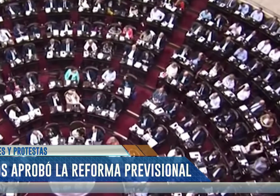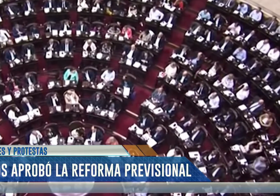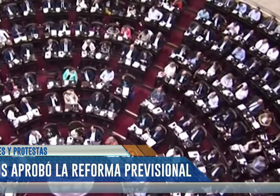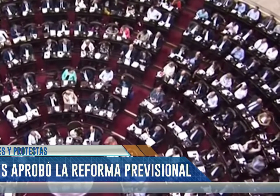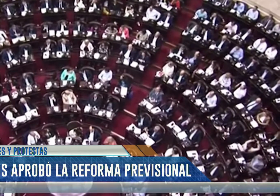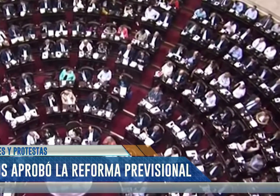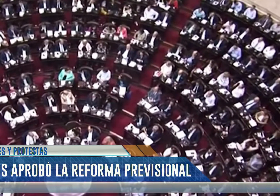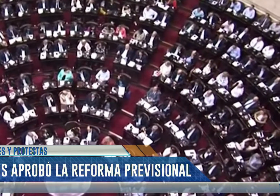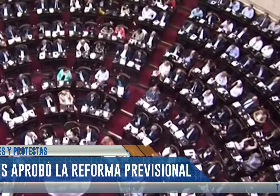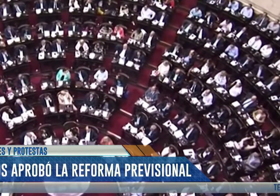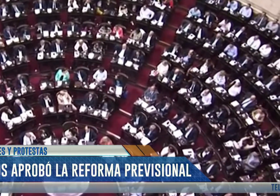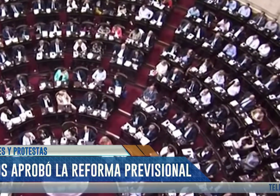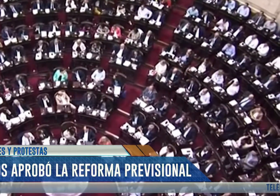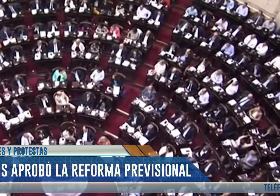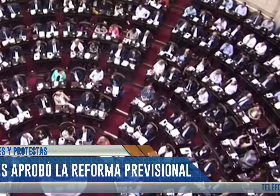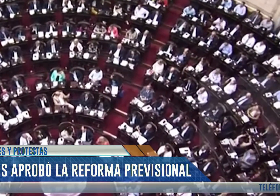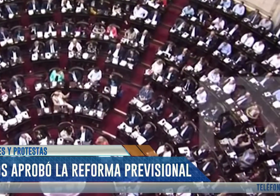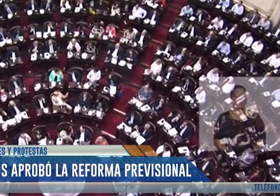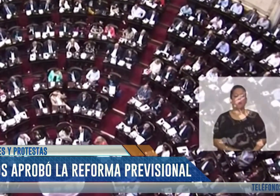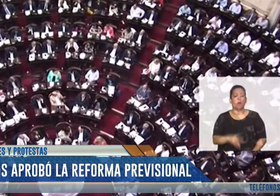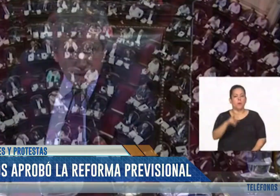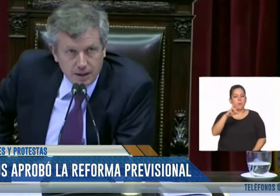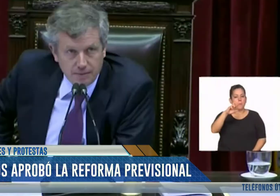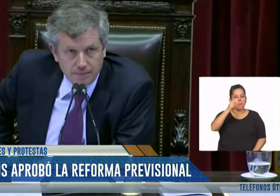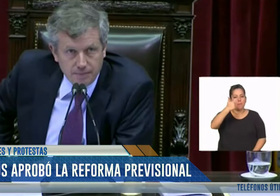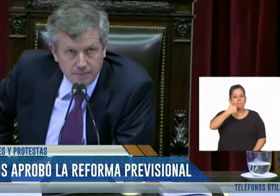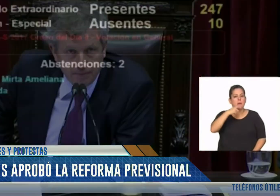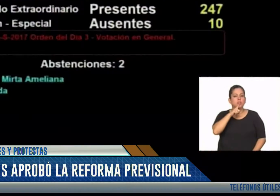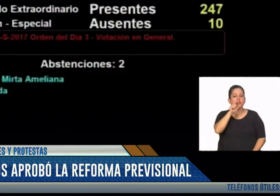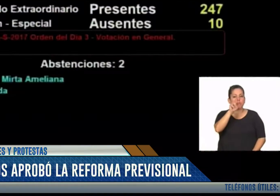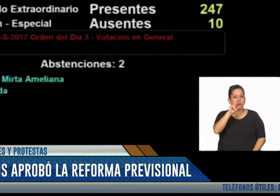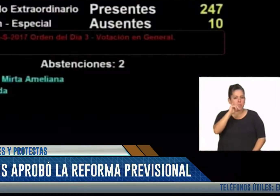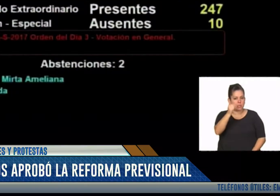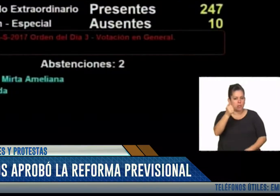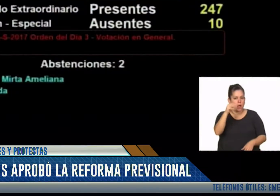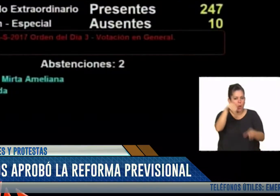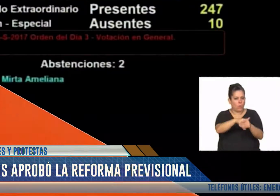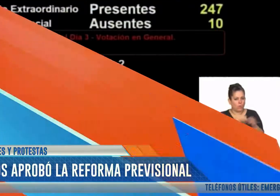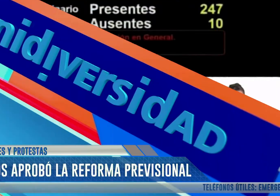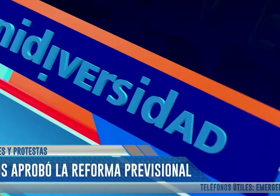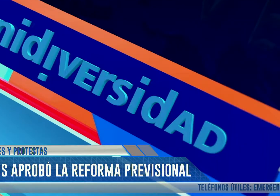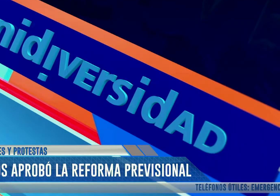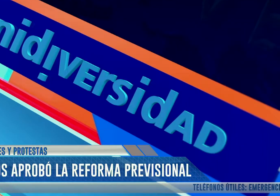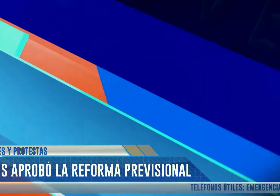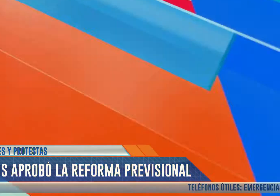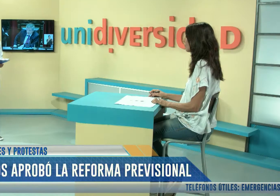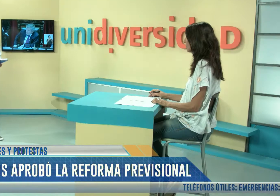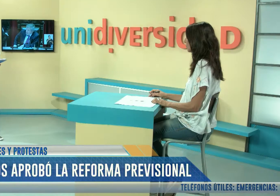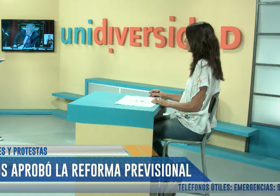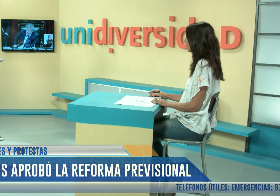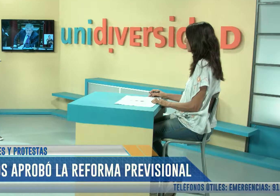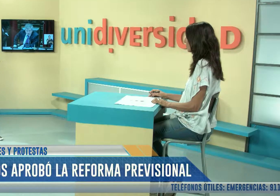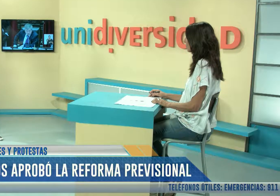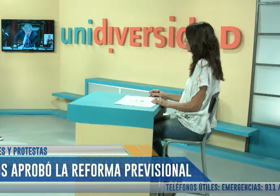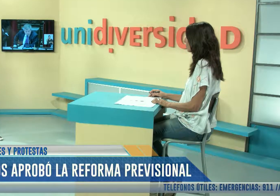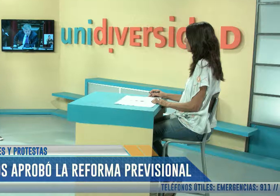jubilados, ¿no? Dijeron que no tenían fundamentos válidos para votar esta ley. Bueno, justamente la Federación de Jubilados en la provincia de